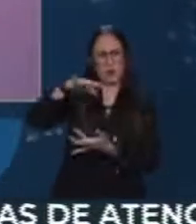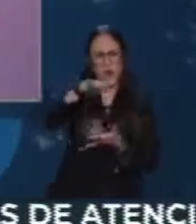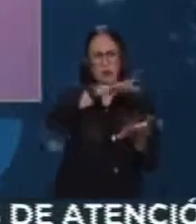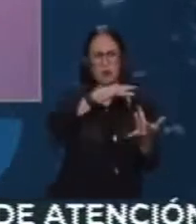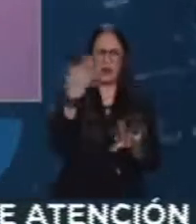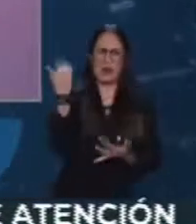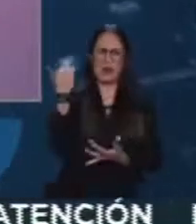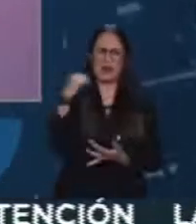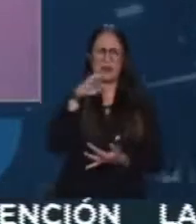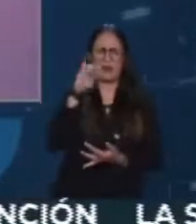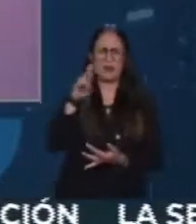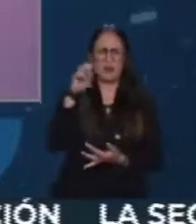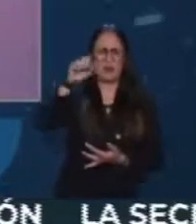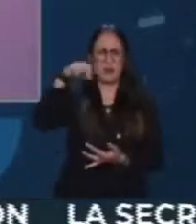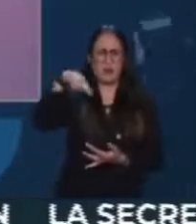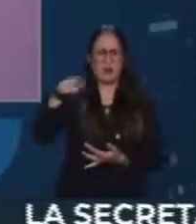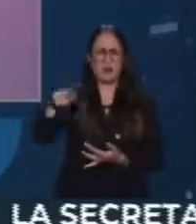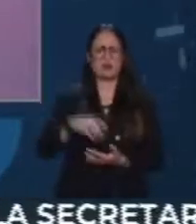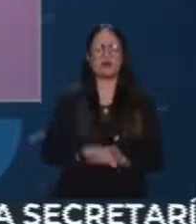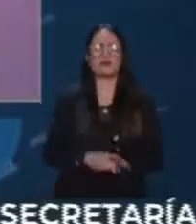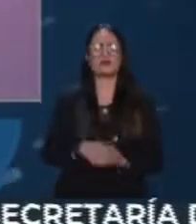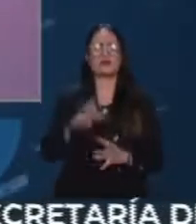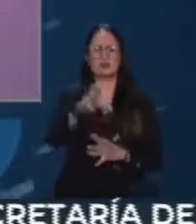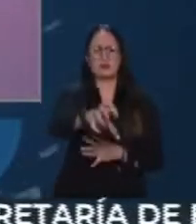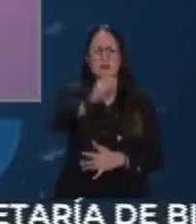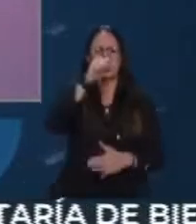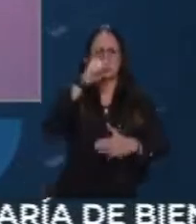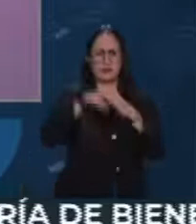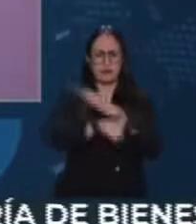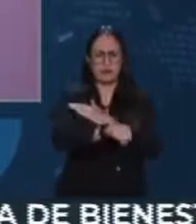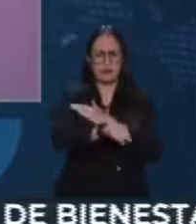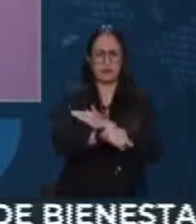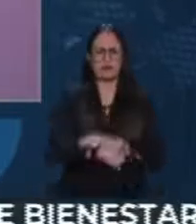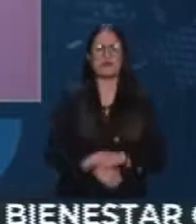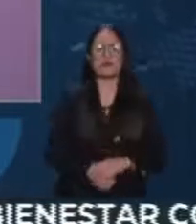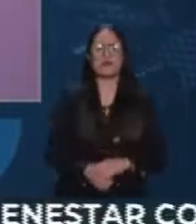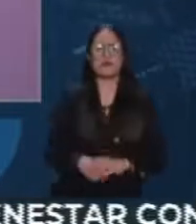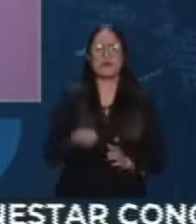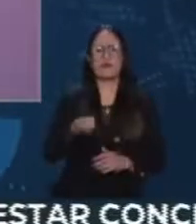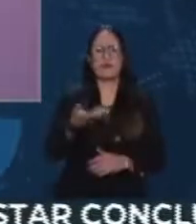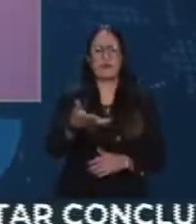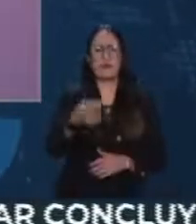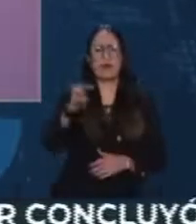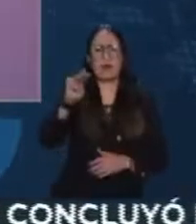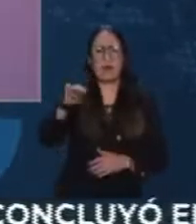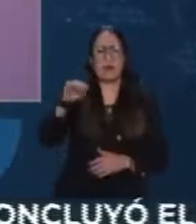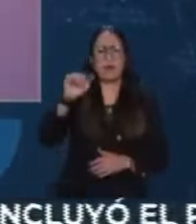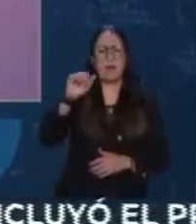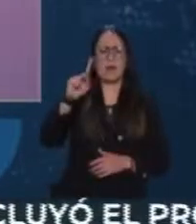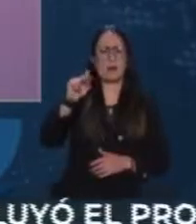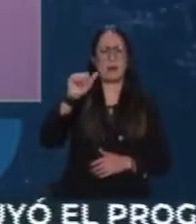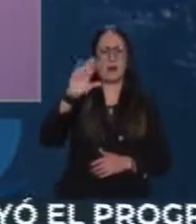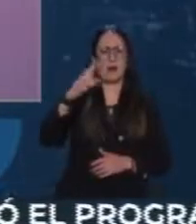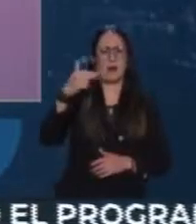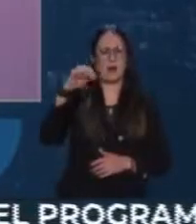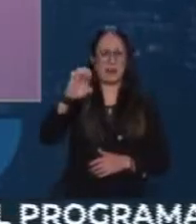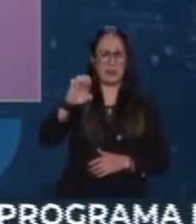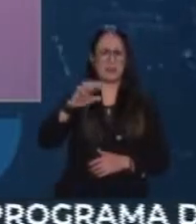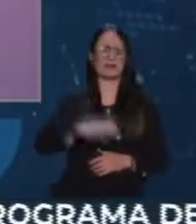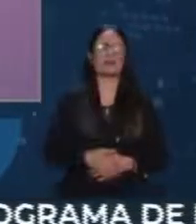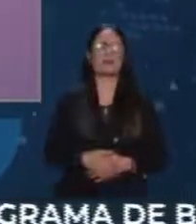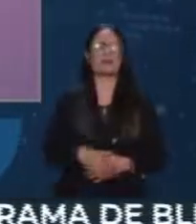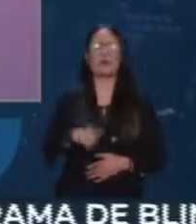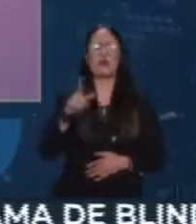comentaba hace un momento Juan, que habían detenido a una persona apodada El Mapache, debido a que según esto